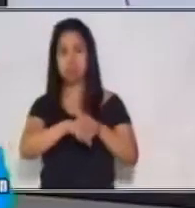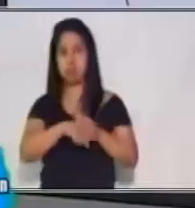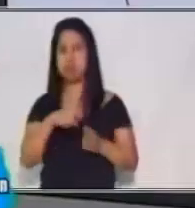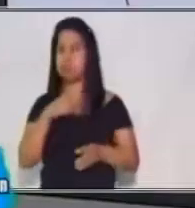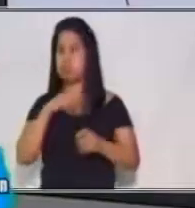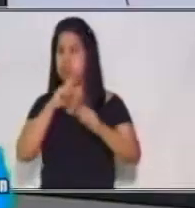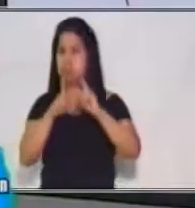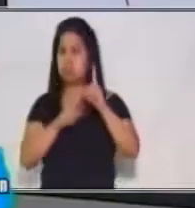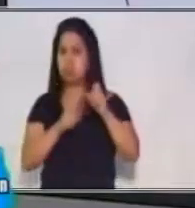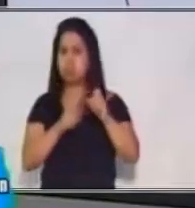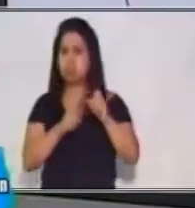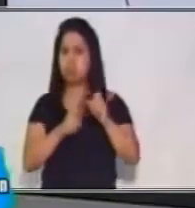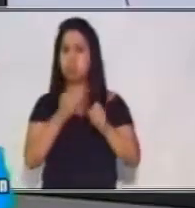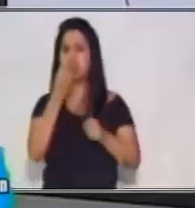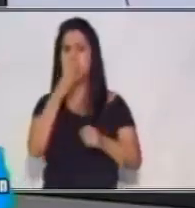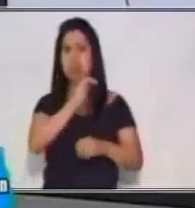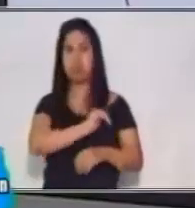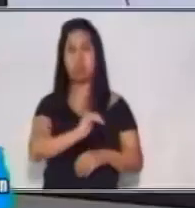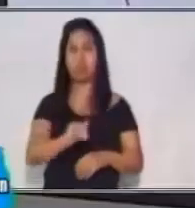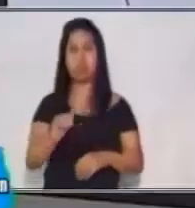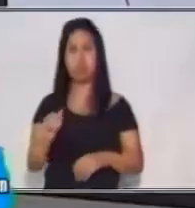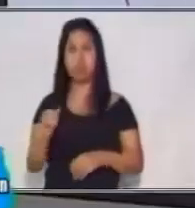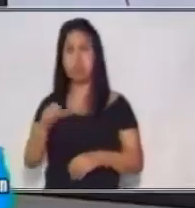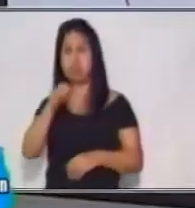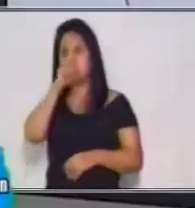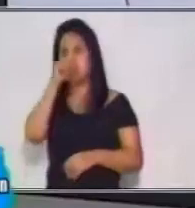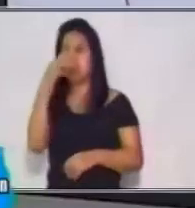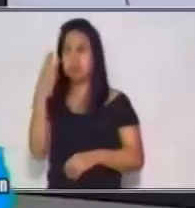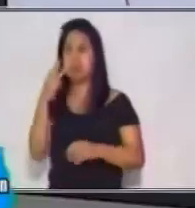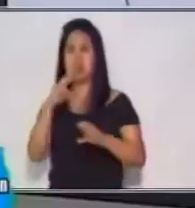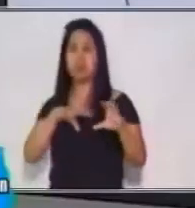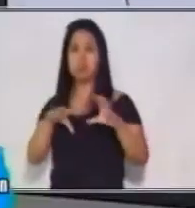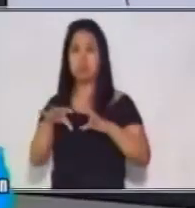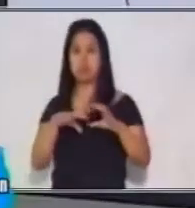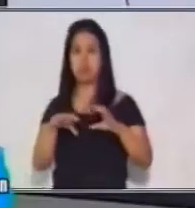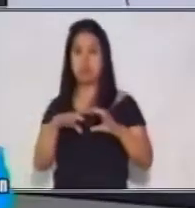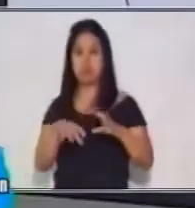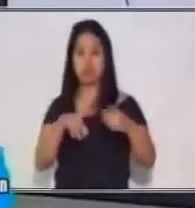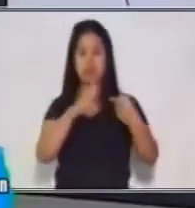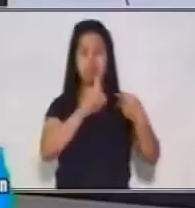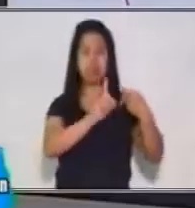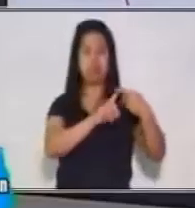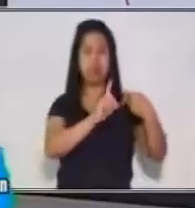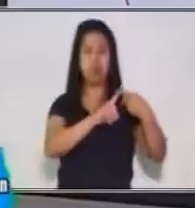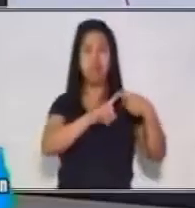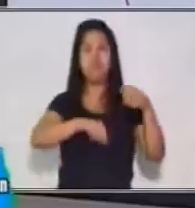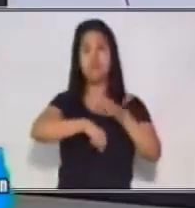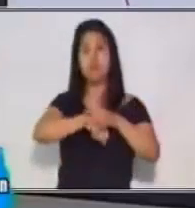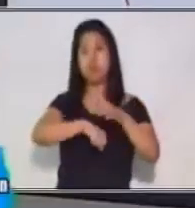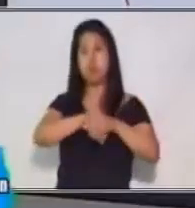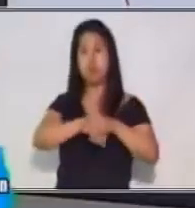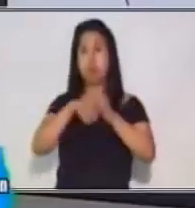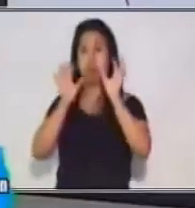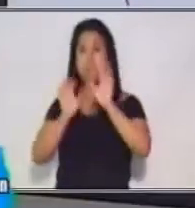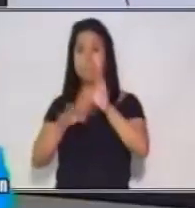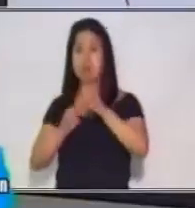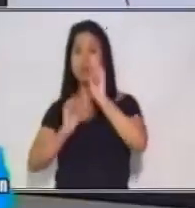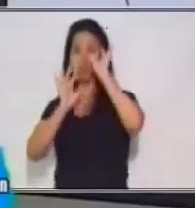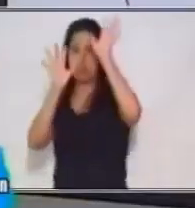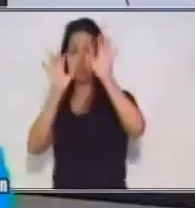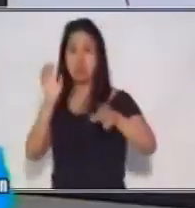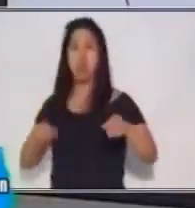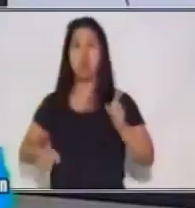prefieren las tres actividades? Fútbol, baloncesto y maratón. Y si solo tenemos las